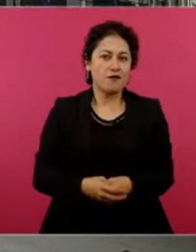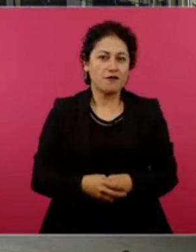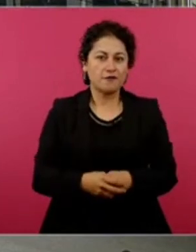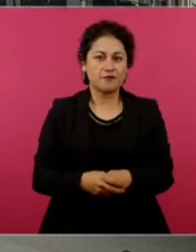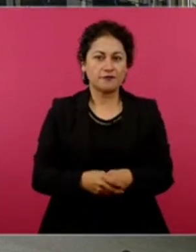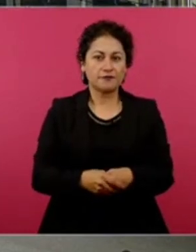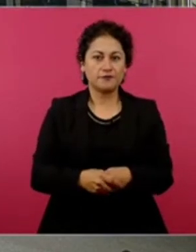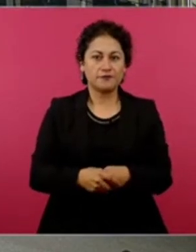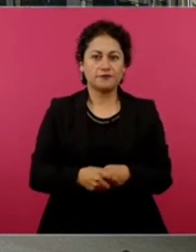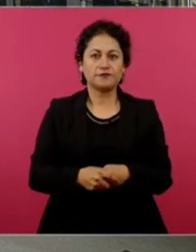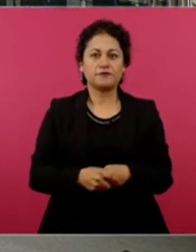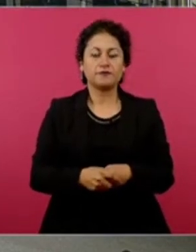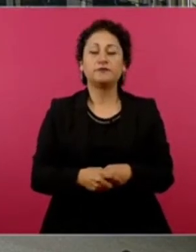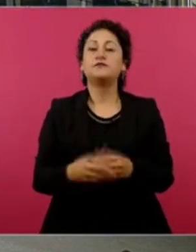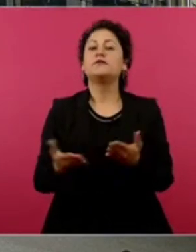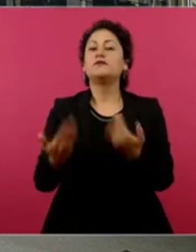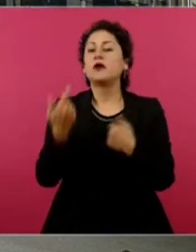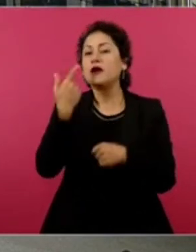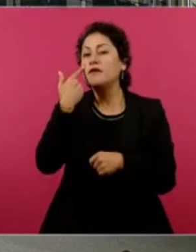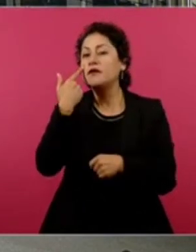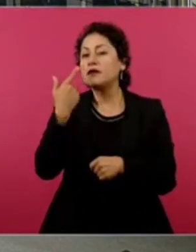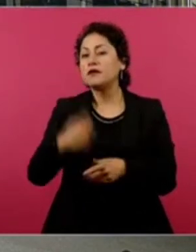A ver.